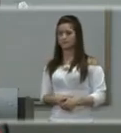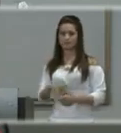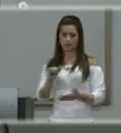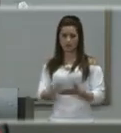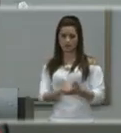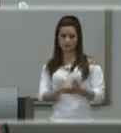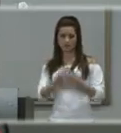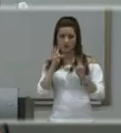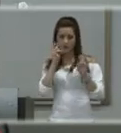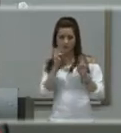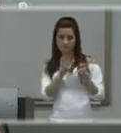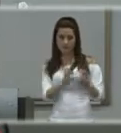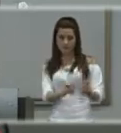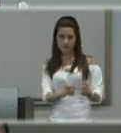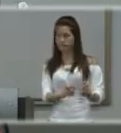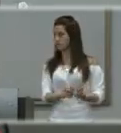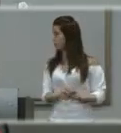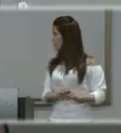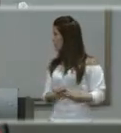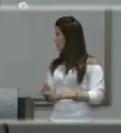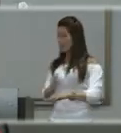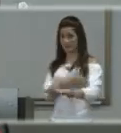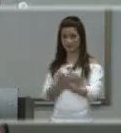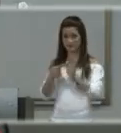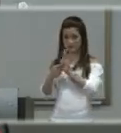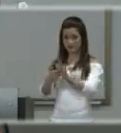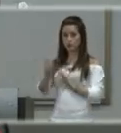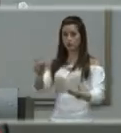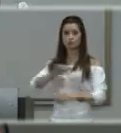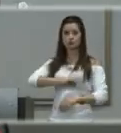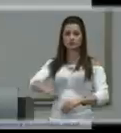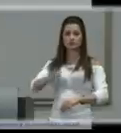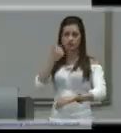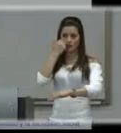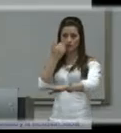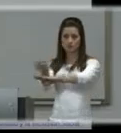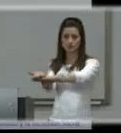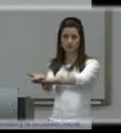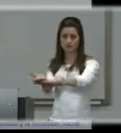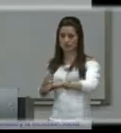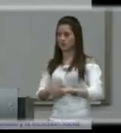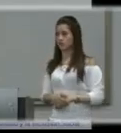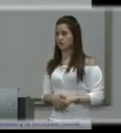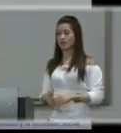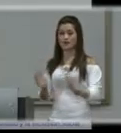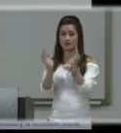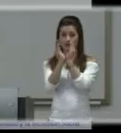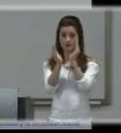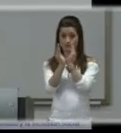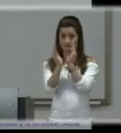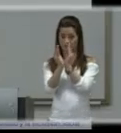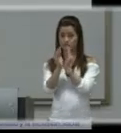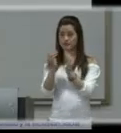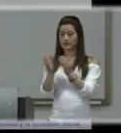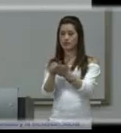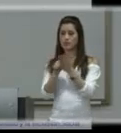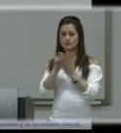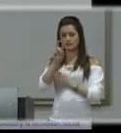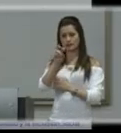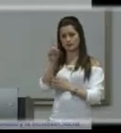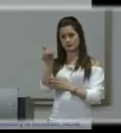que les estaba contando antes, a través de derechos de petición. El ICBF reportó 76 casos de violencia sexual entre